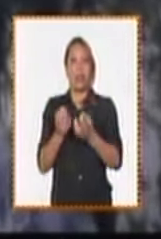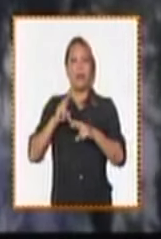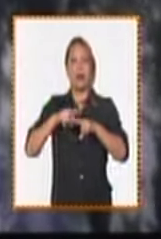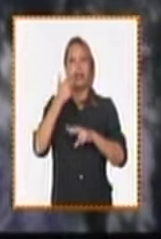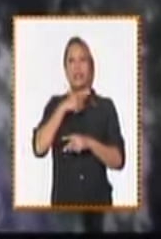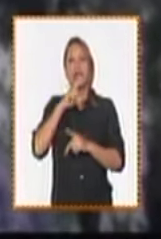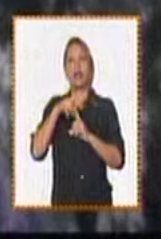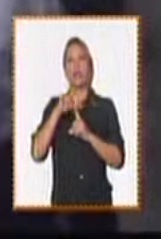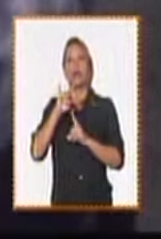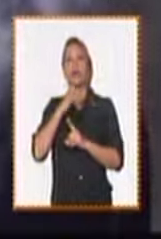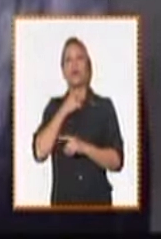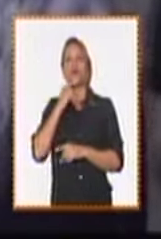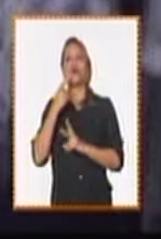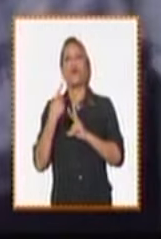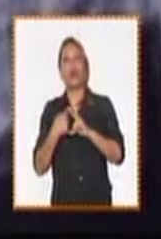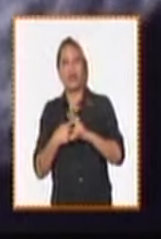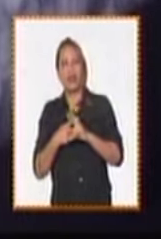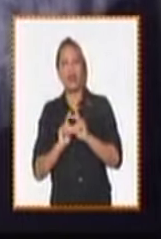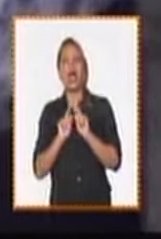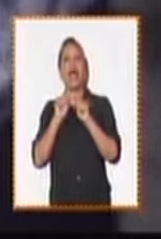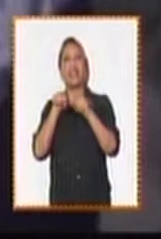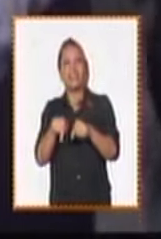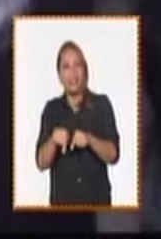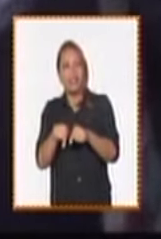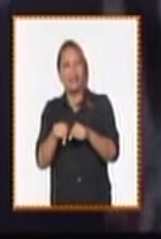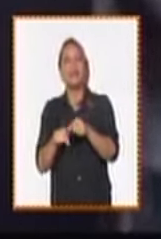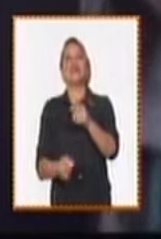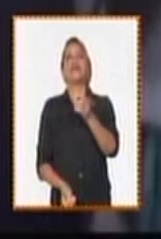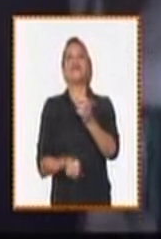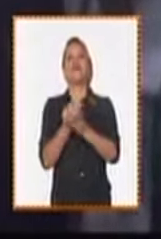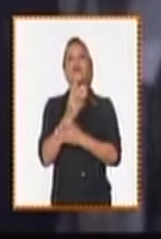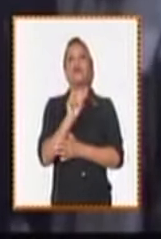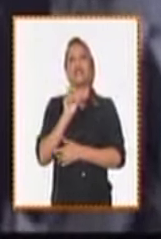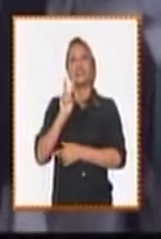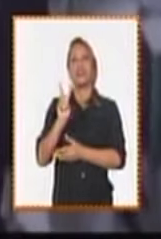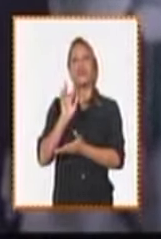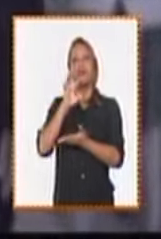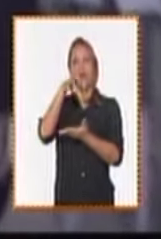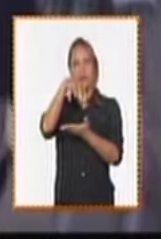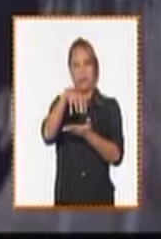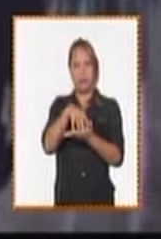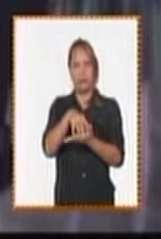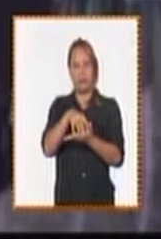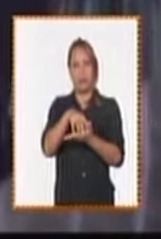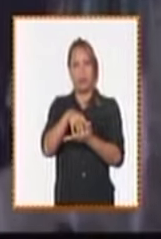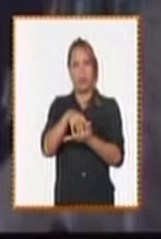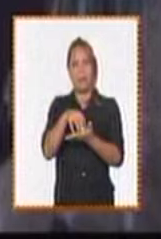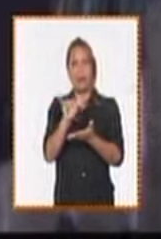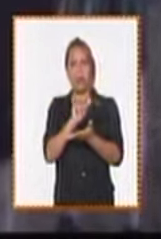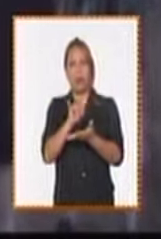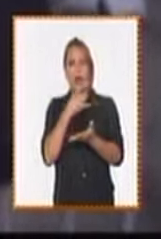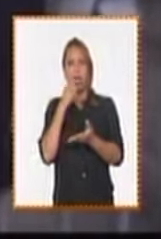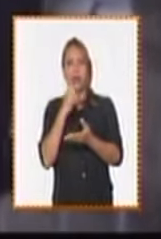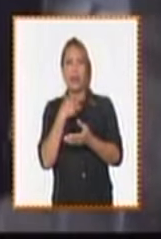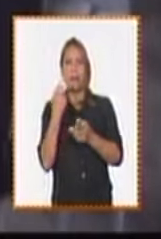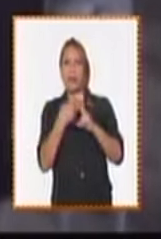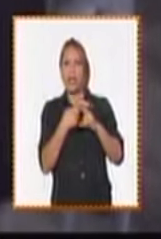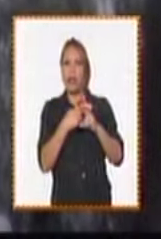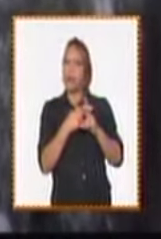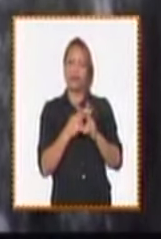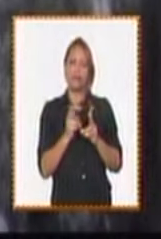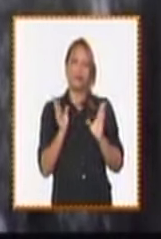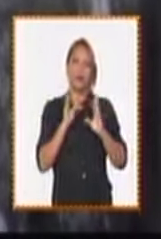hacia allí él va y funda la segunda Villa pero no tenía las mismas condiciones que vayamos y ya alrededor